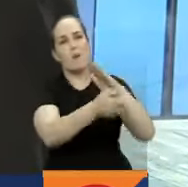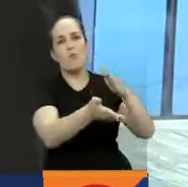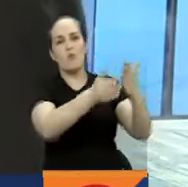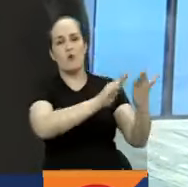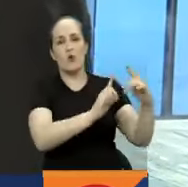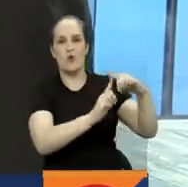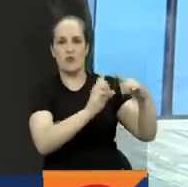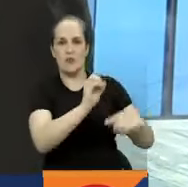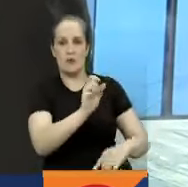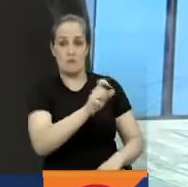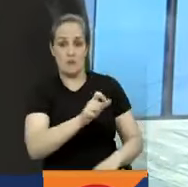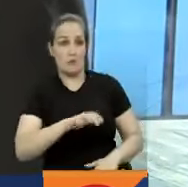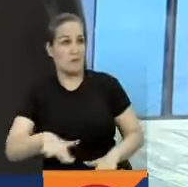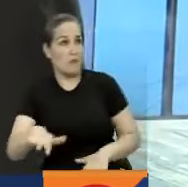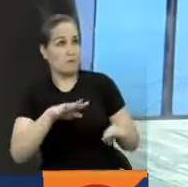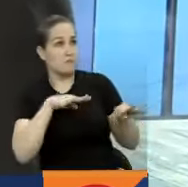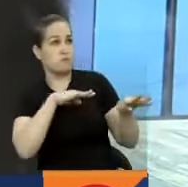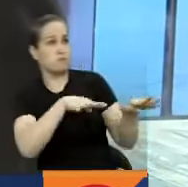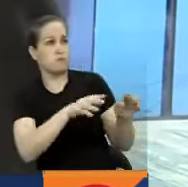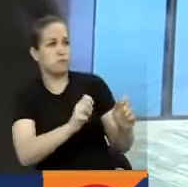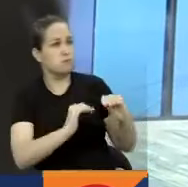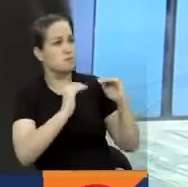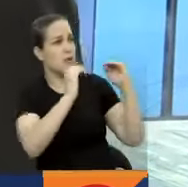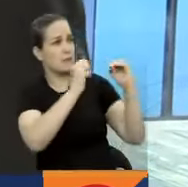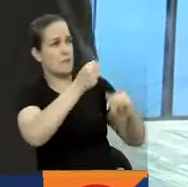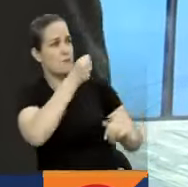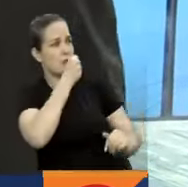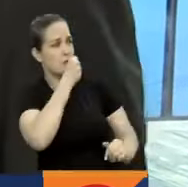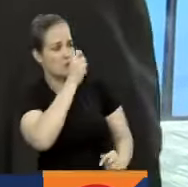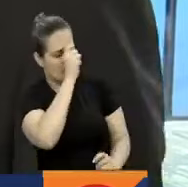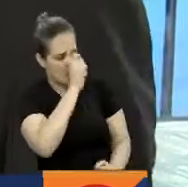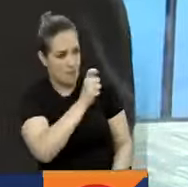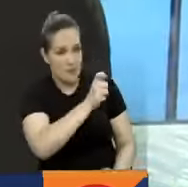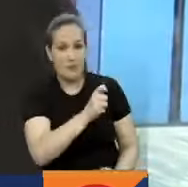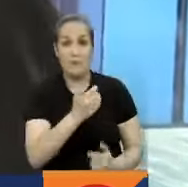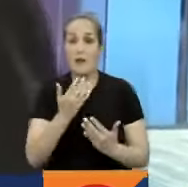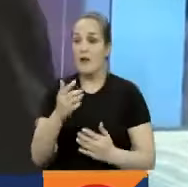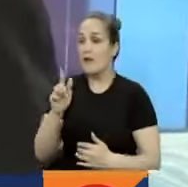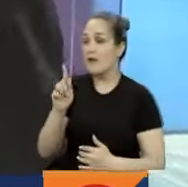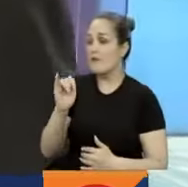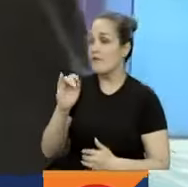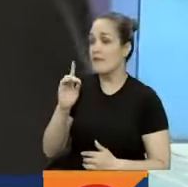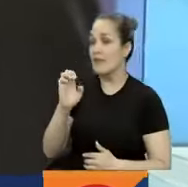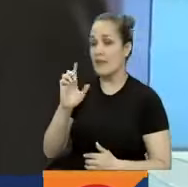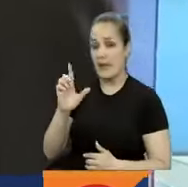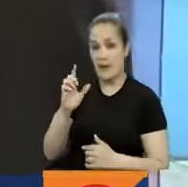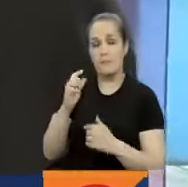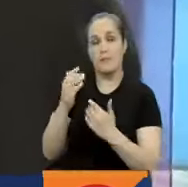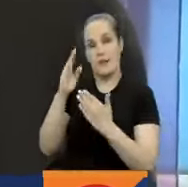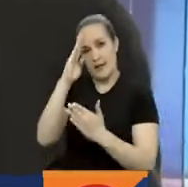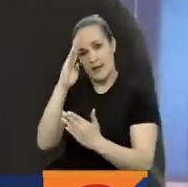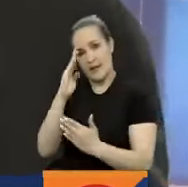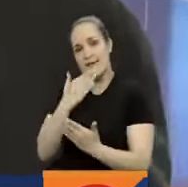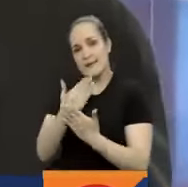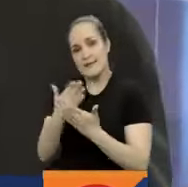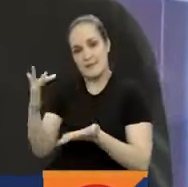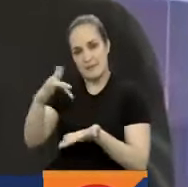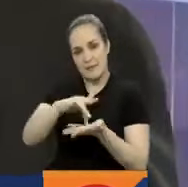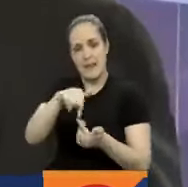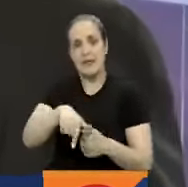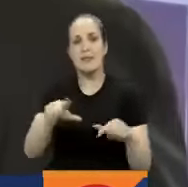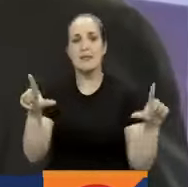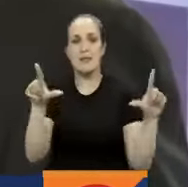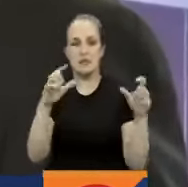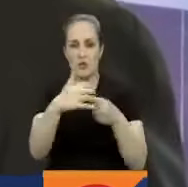con más credibilidad que ha tenido Colombia. Fidel, muchísimas gracias por estar con la televisión pública. ¿Y cuál es su